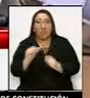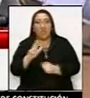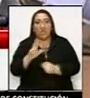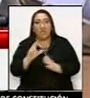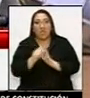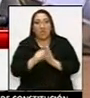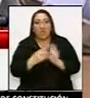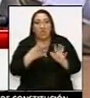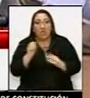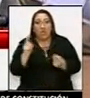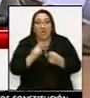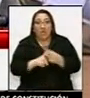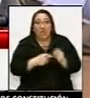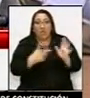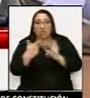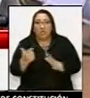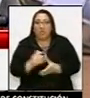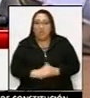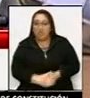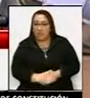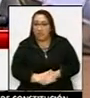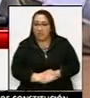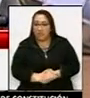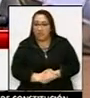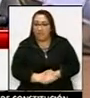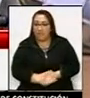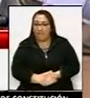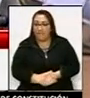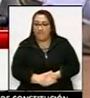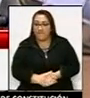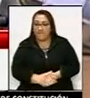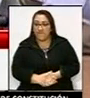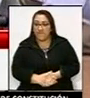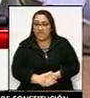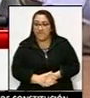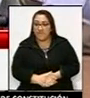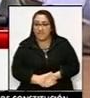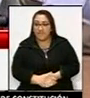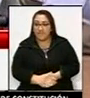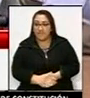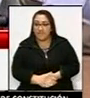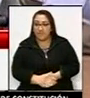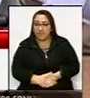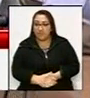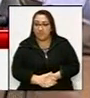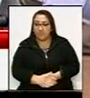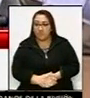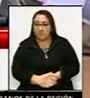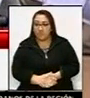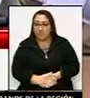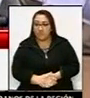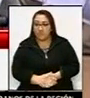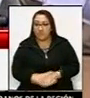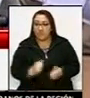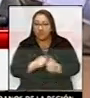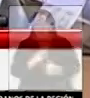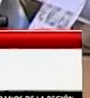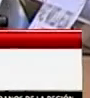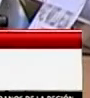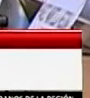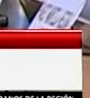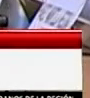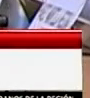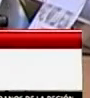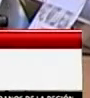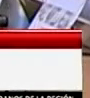del artículo 90 hasta el séptimo, ¿saben cómo comienzan a hacer? Simulaciones. ¿Qué quiero decir con esto? Aplican el